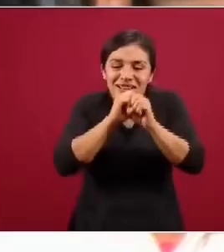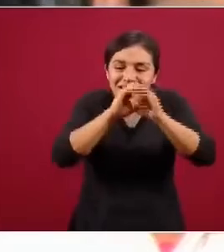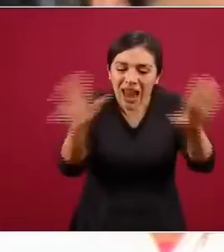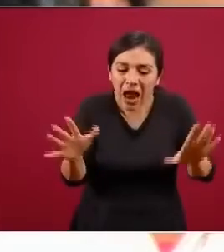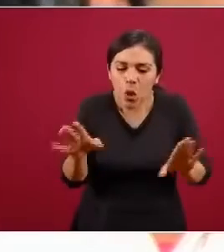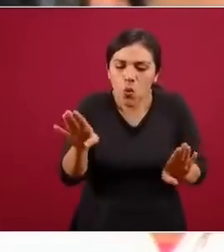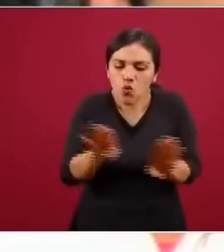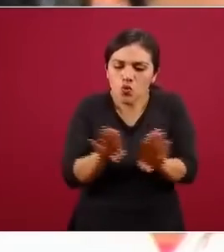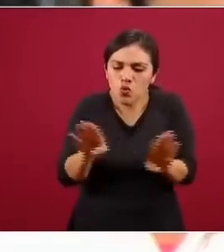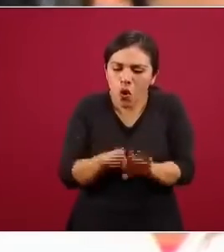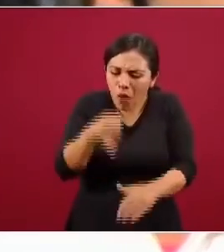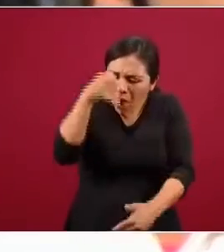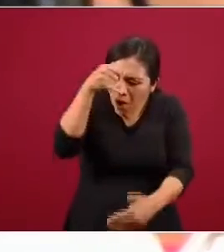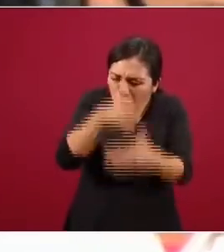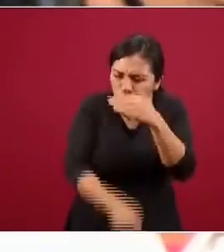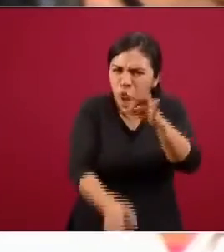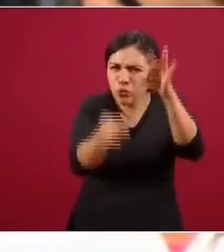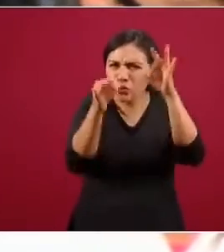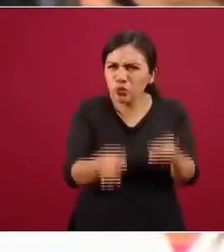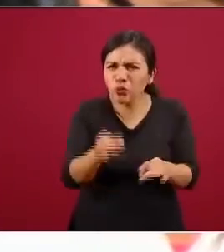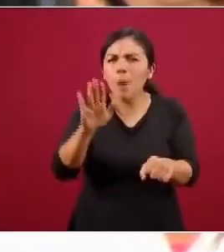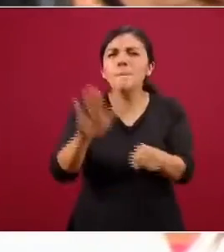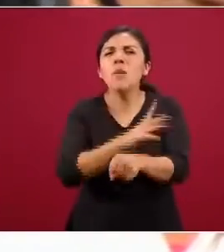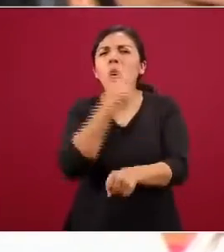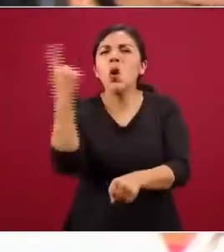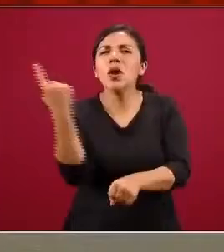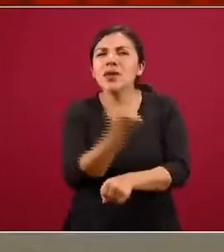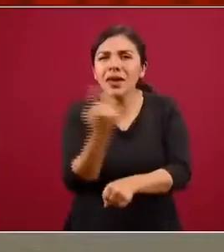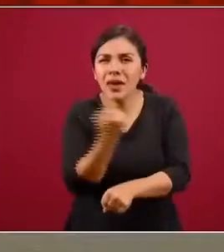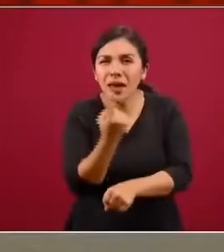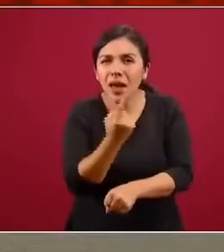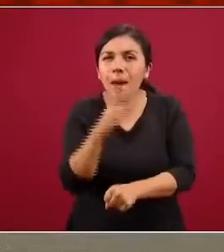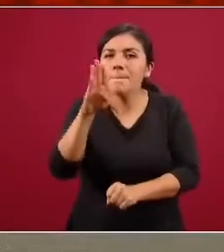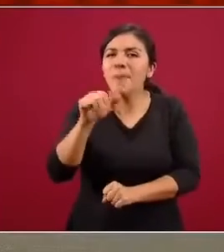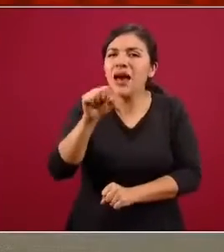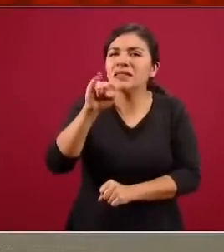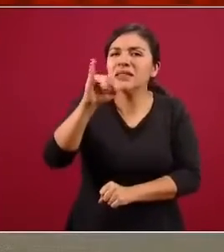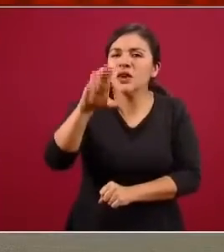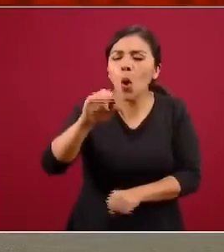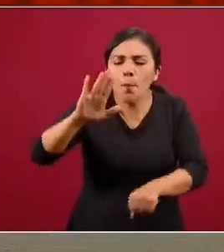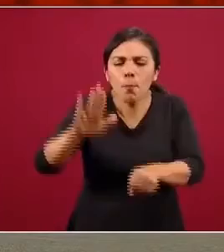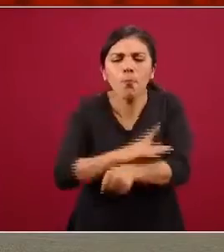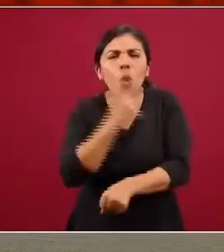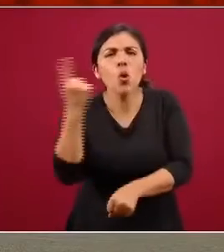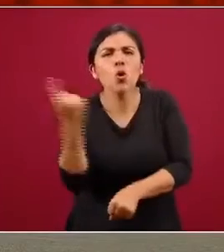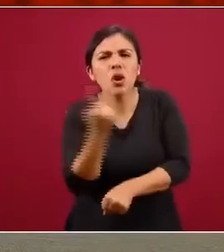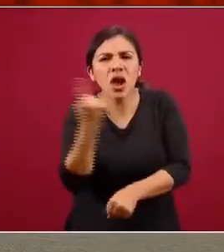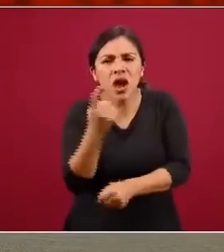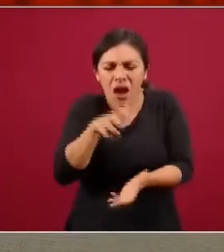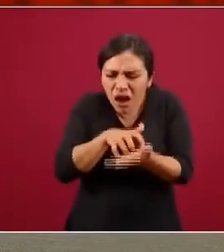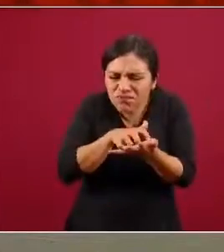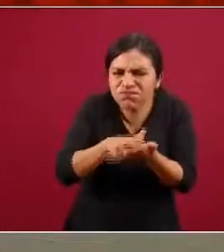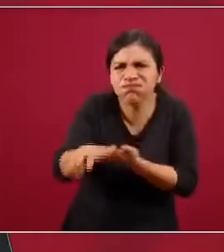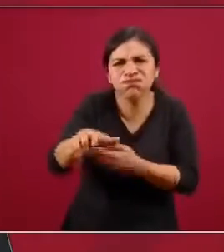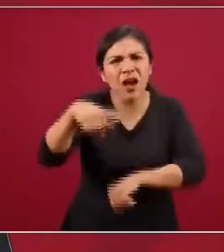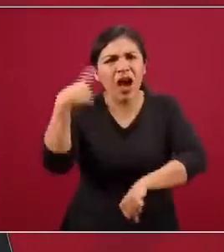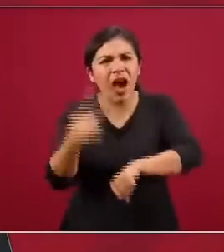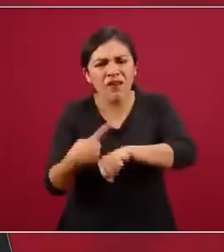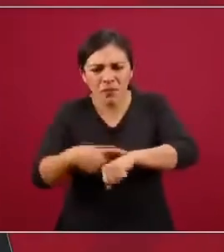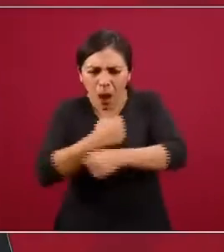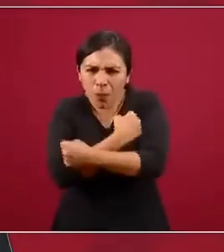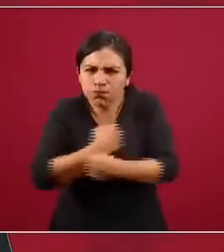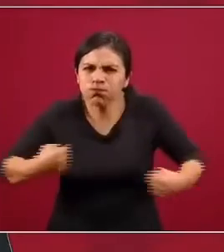dónde vienen, cuál es el origen fundamental, la causa básica, hablábamos de causas básicas, la causa básica de la colosal epidemia de